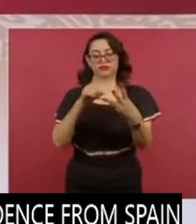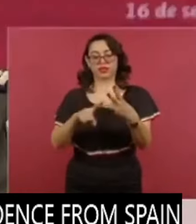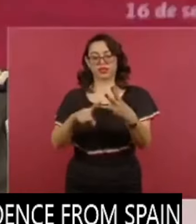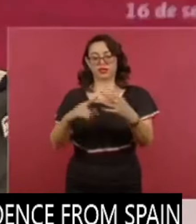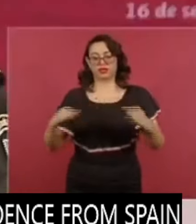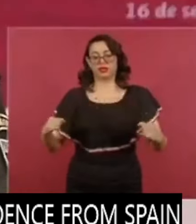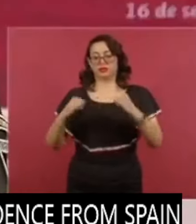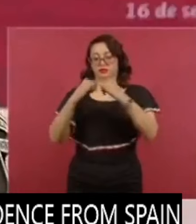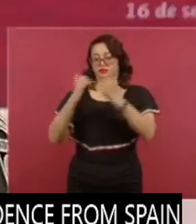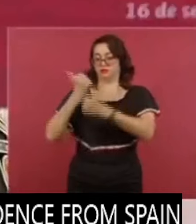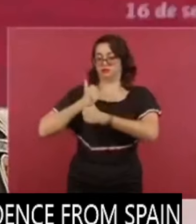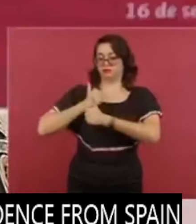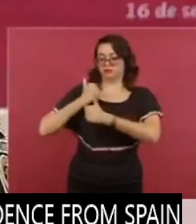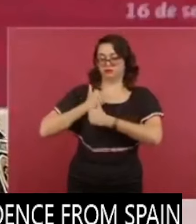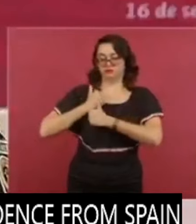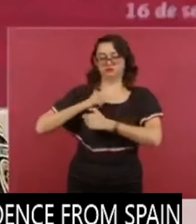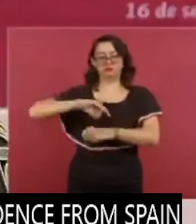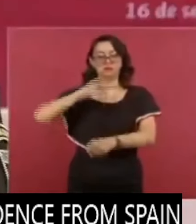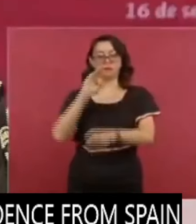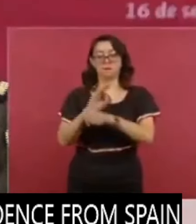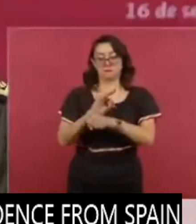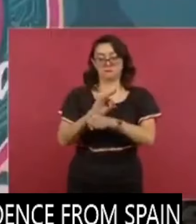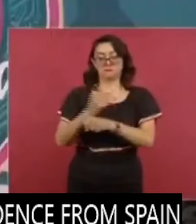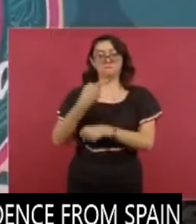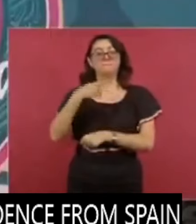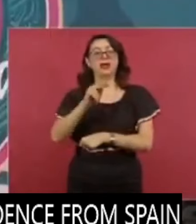firme lealtad al pueblo de México.